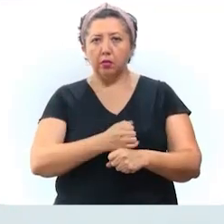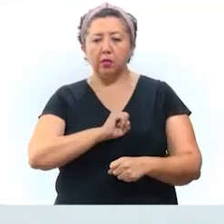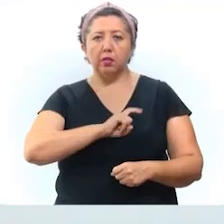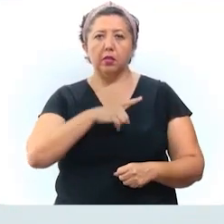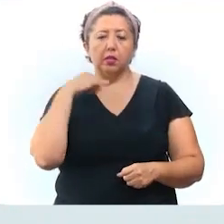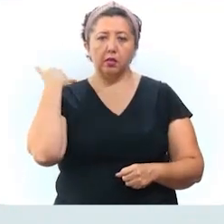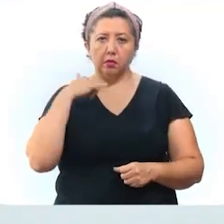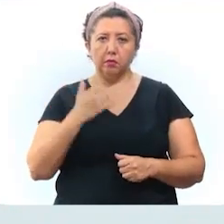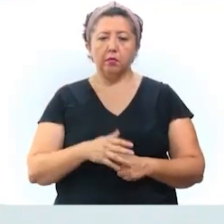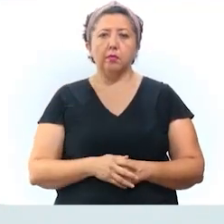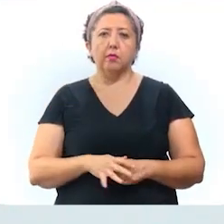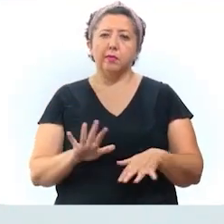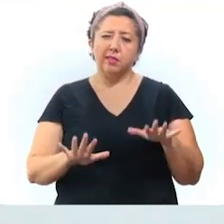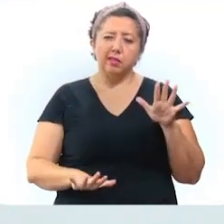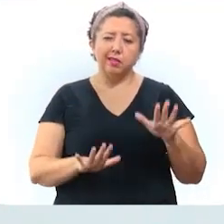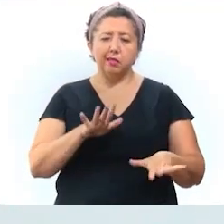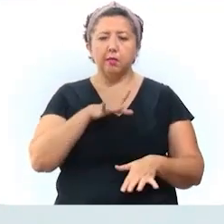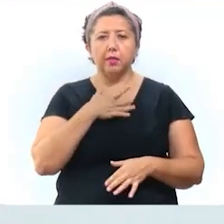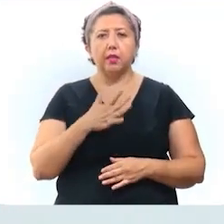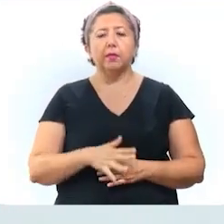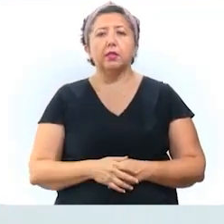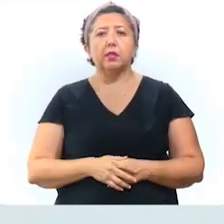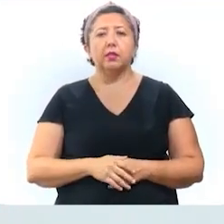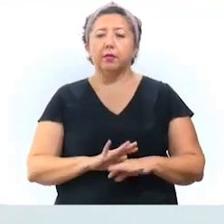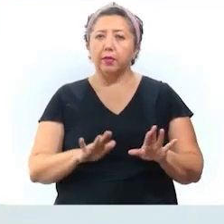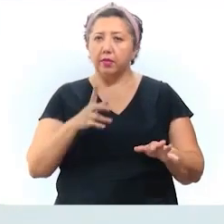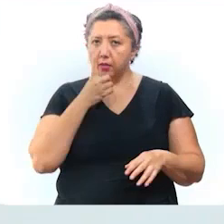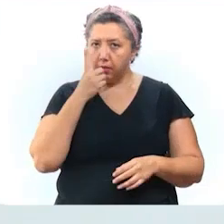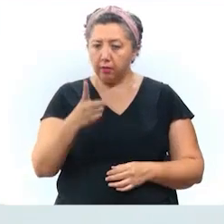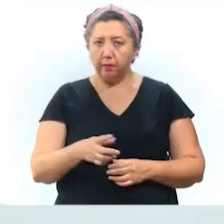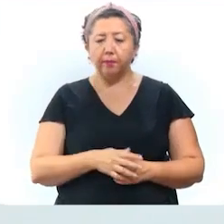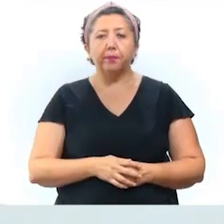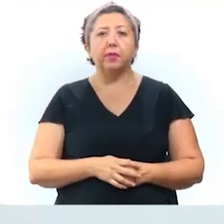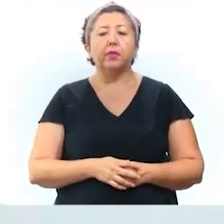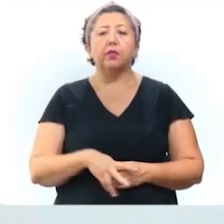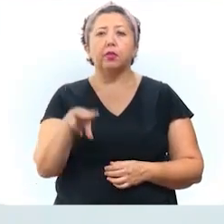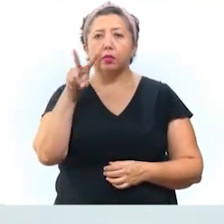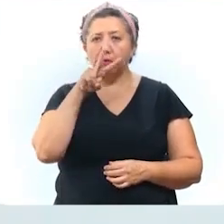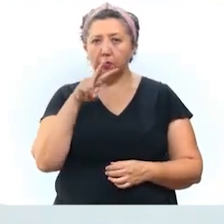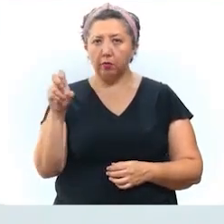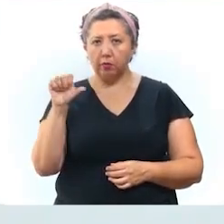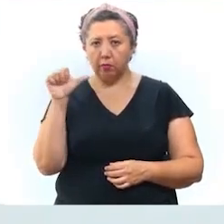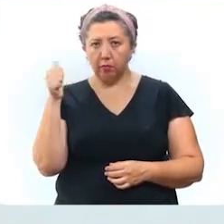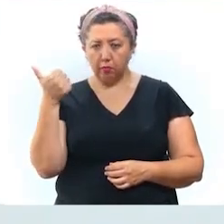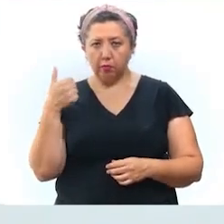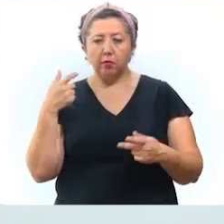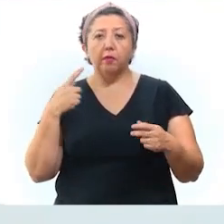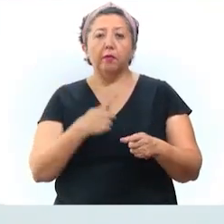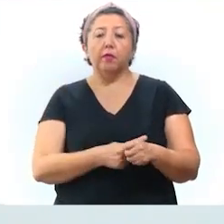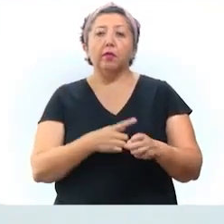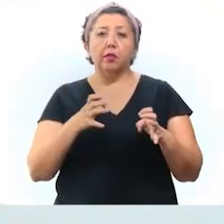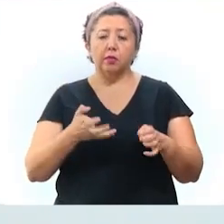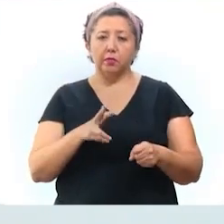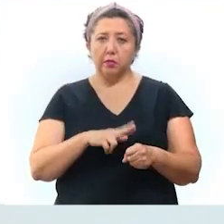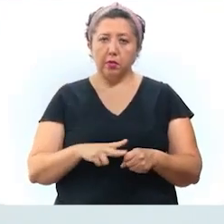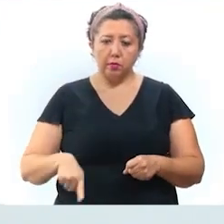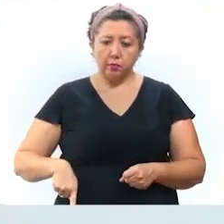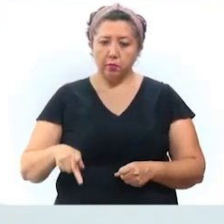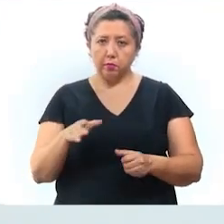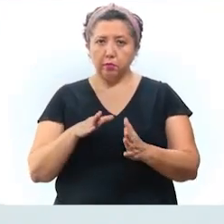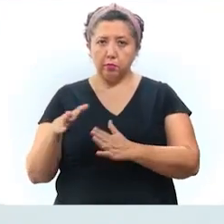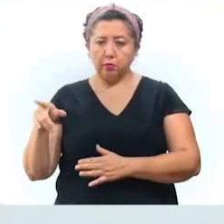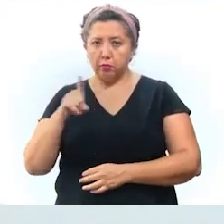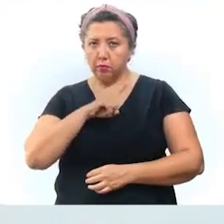médico de la Secretaría de Salud. Presentan síntomas leves. Como ya se mencionó, 211 de los casos positivos están en